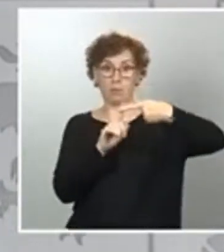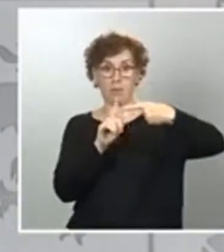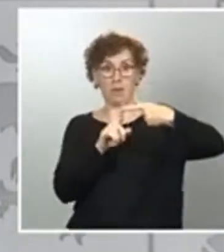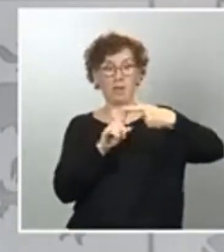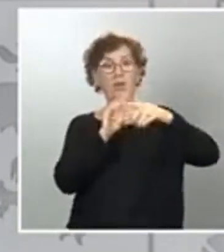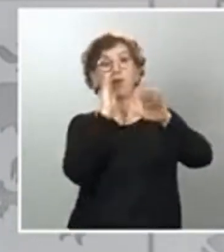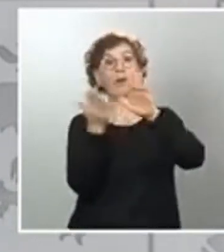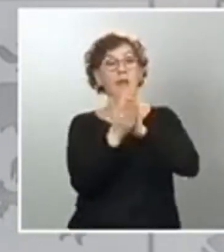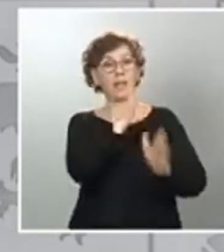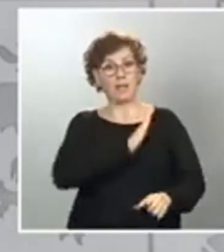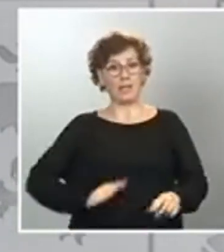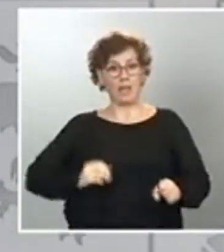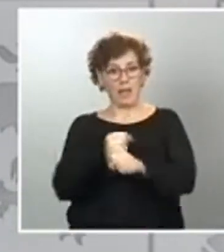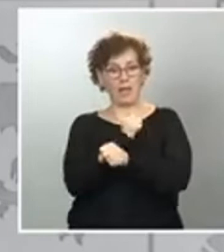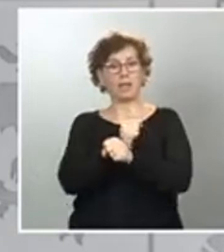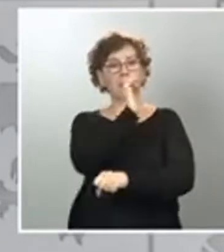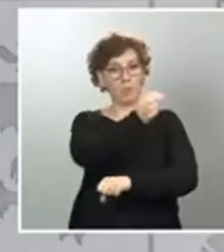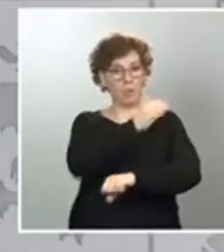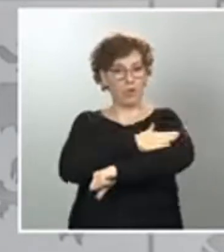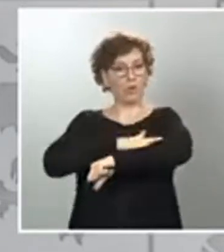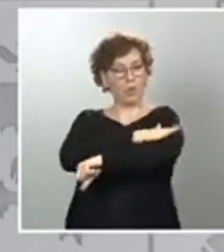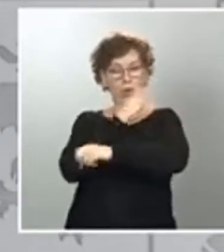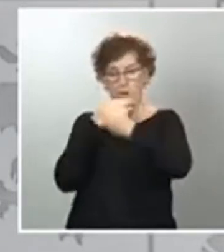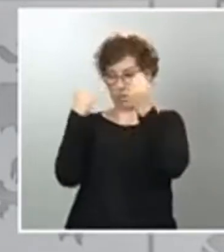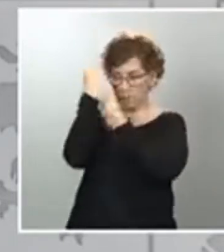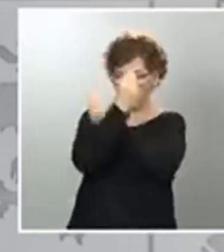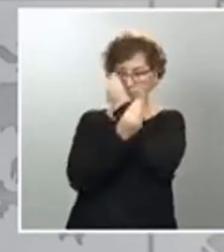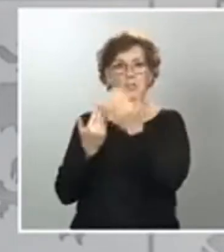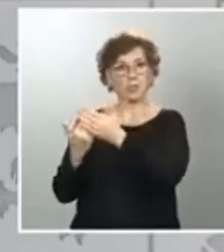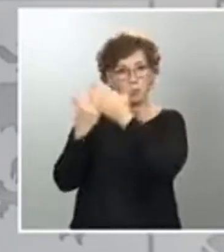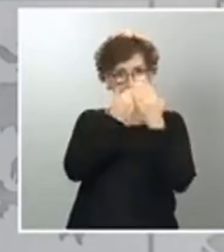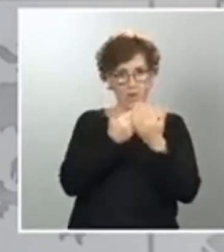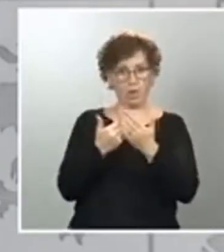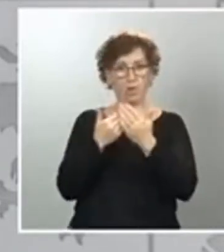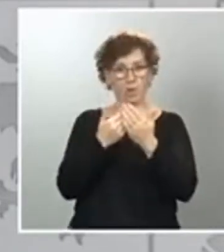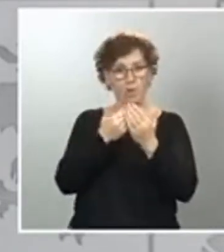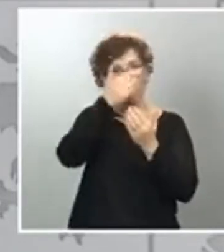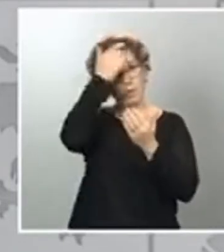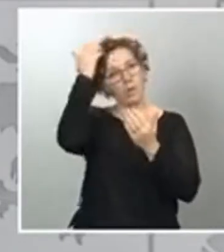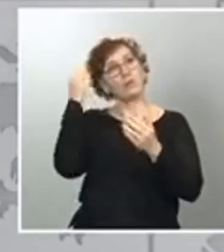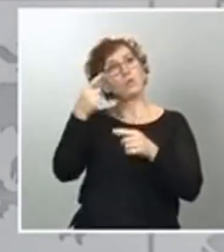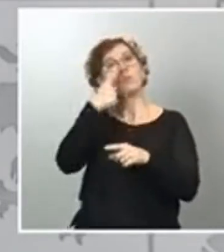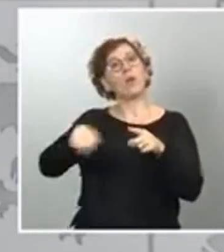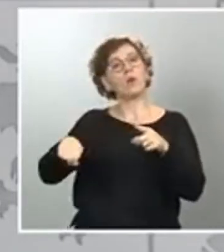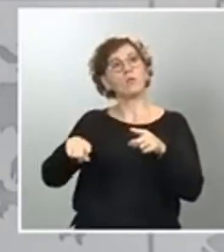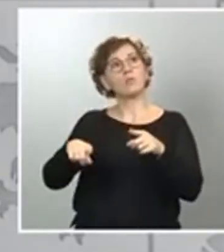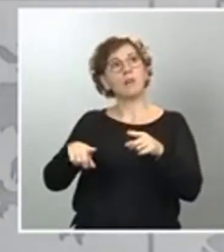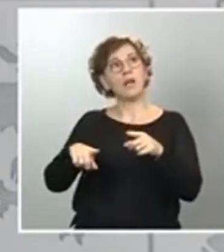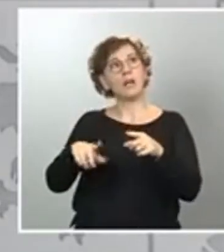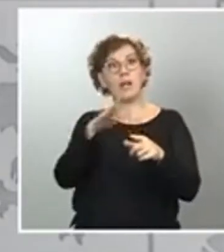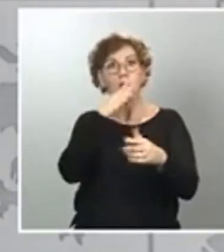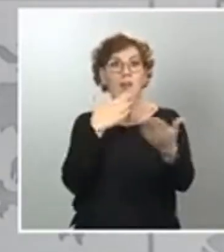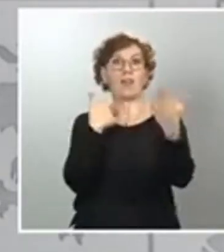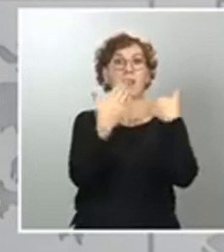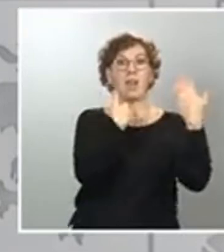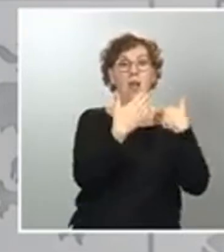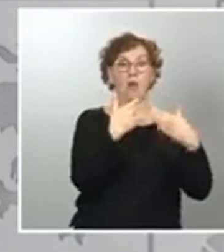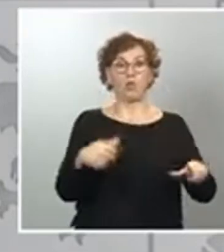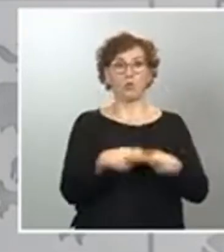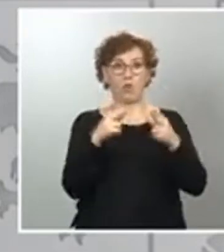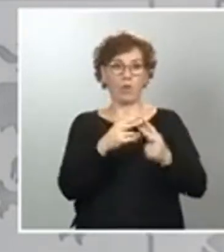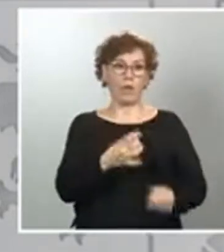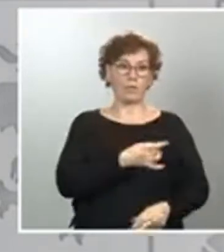Gobierno de España lo está estudiando y está hablando, además es uno de los elementos del diálogo social con los sindicatos y también con los